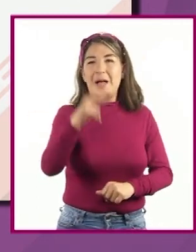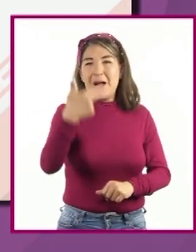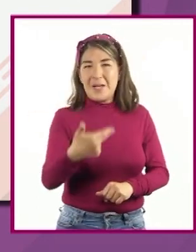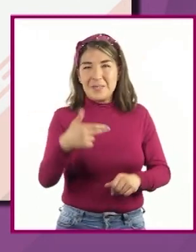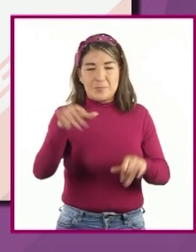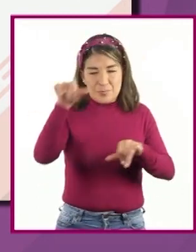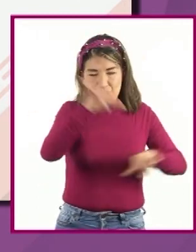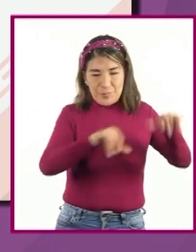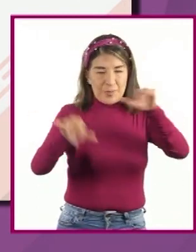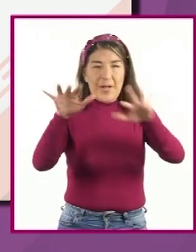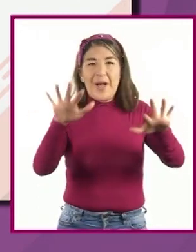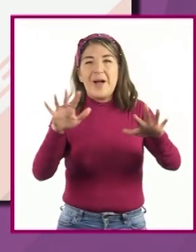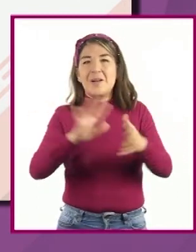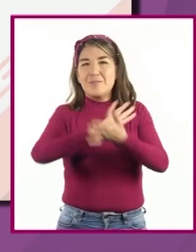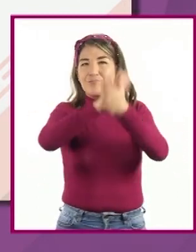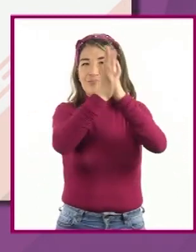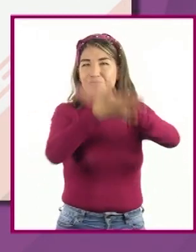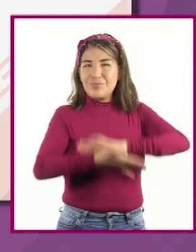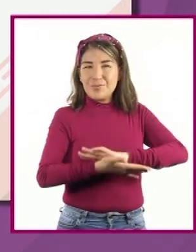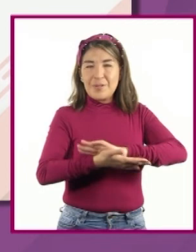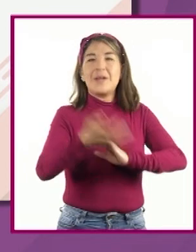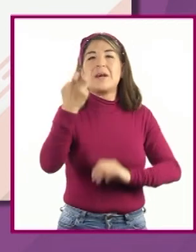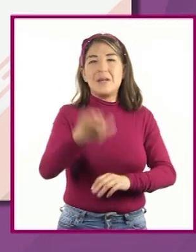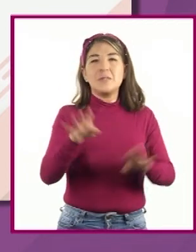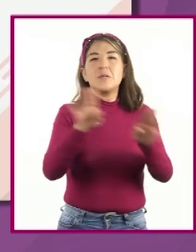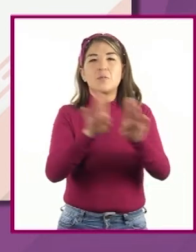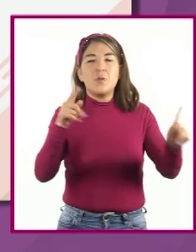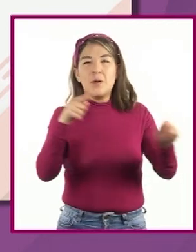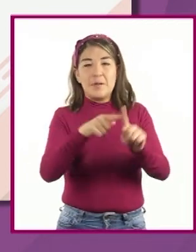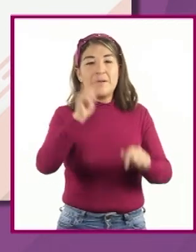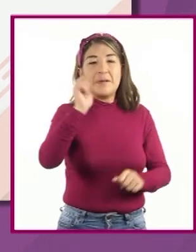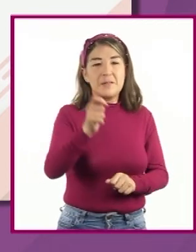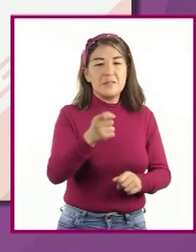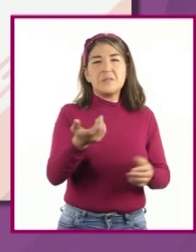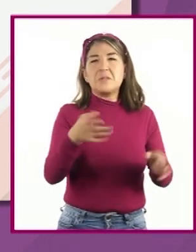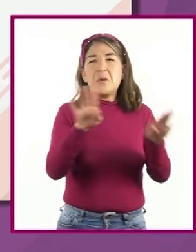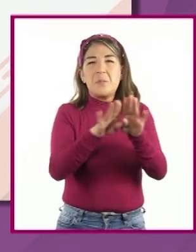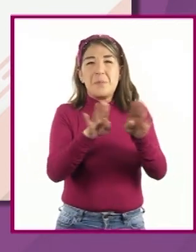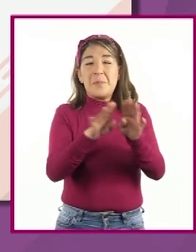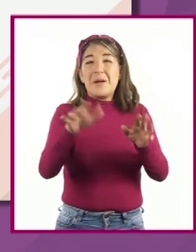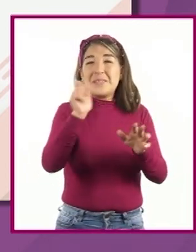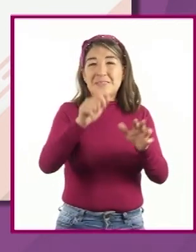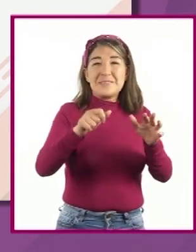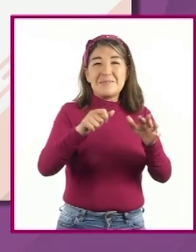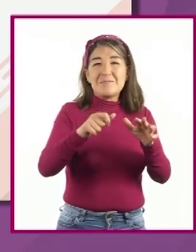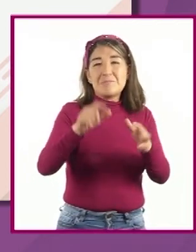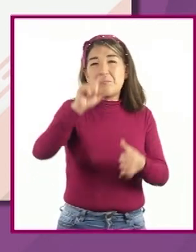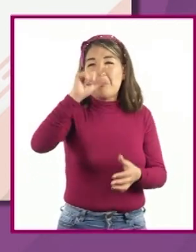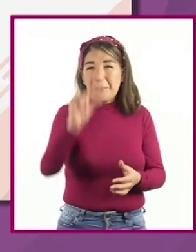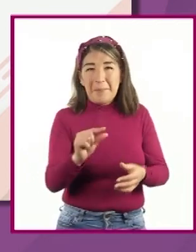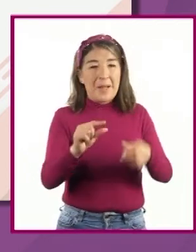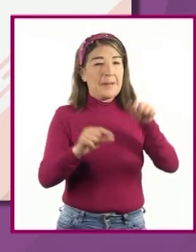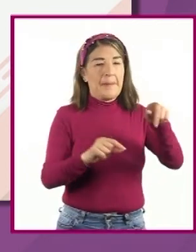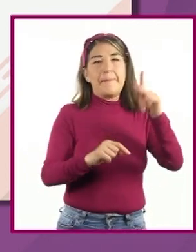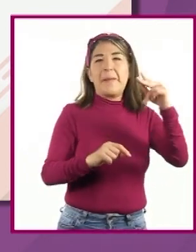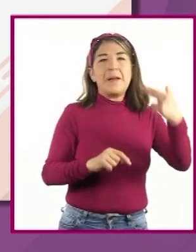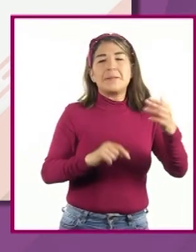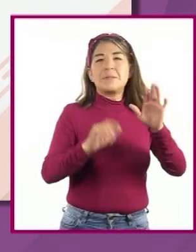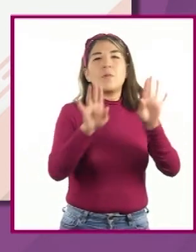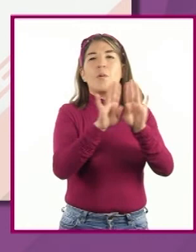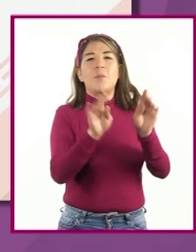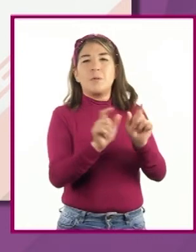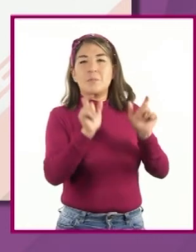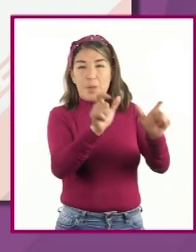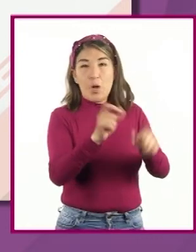Se encuentra presente en la solución en concentraciones tan bajas que no afectan el pH de la misma.